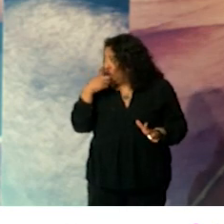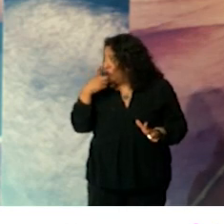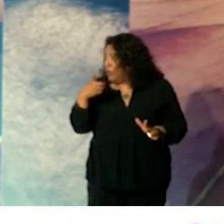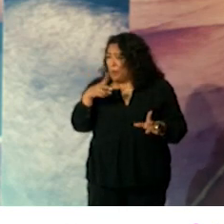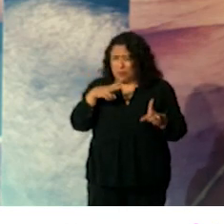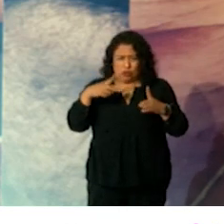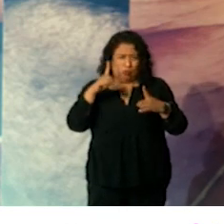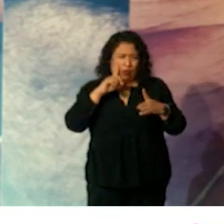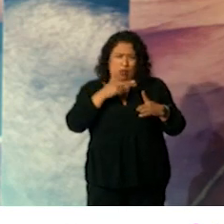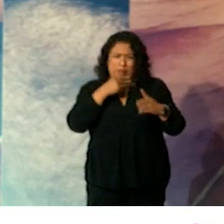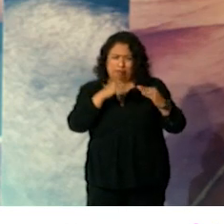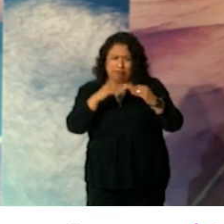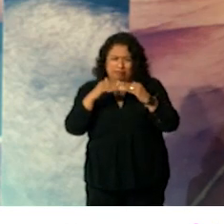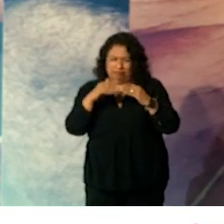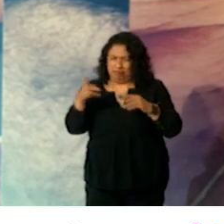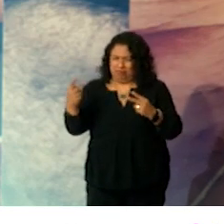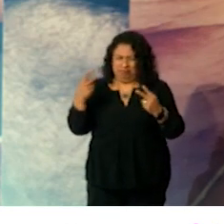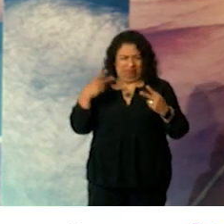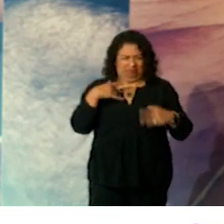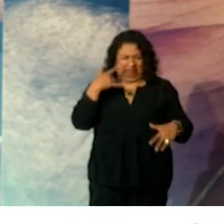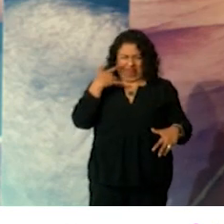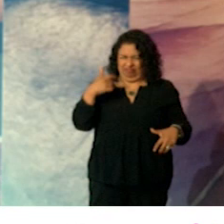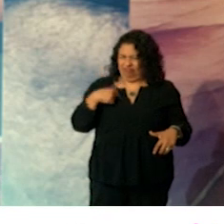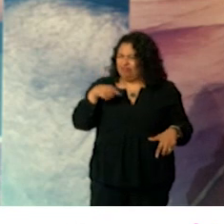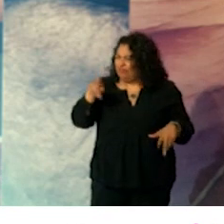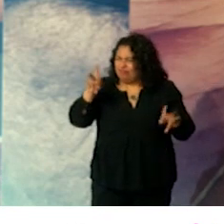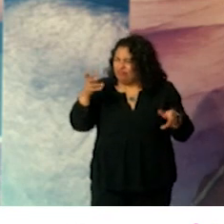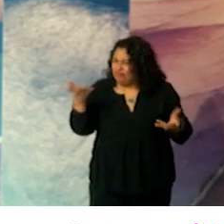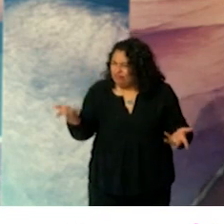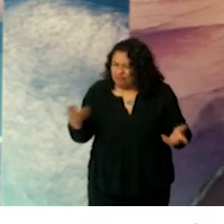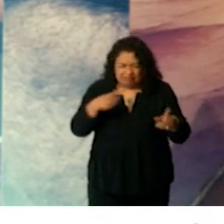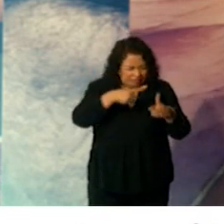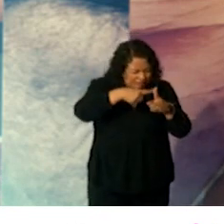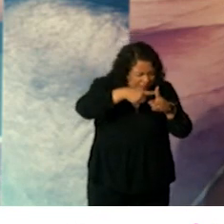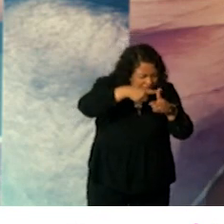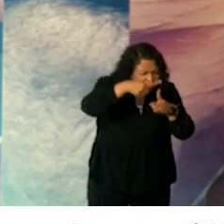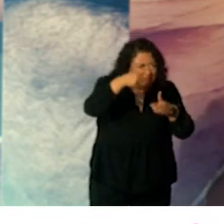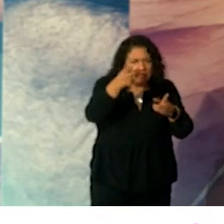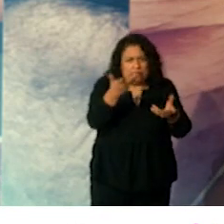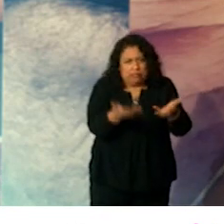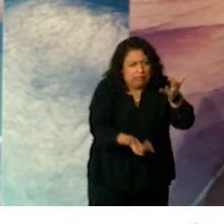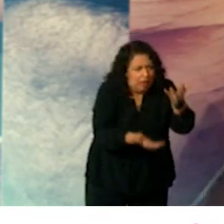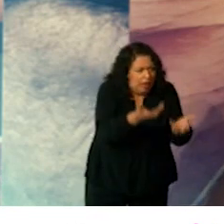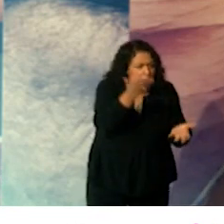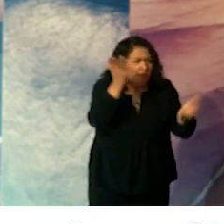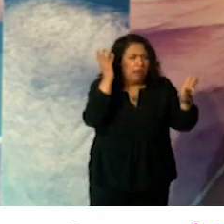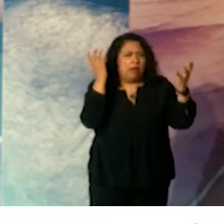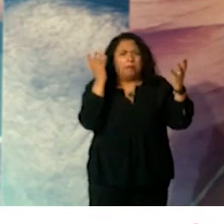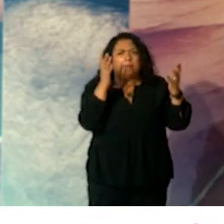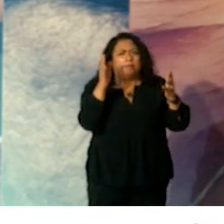perspectiva de género, la gente tiende a mirarme súper raro, como de qué estoy hablando. O sea, cambio climático es incendios,